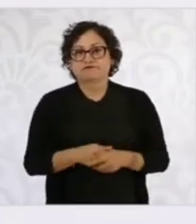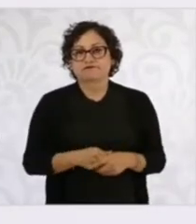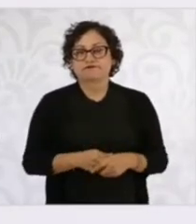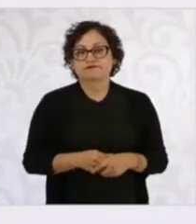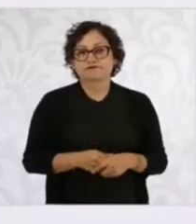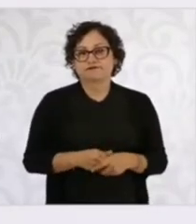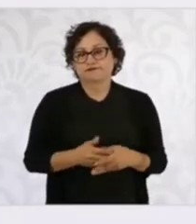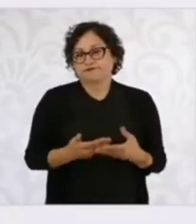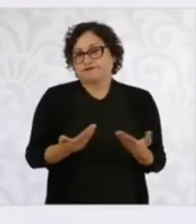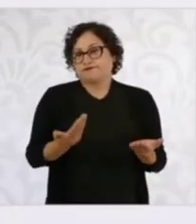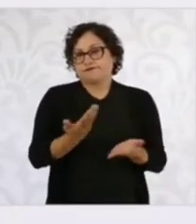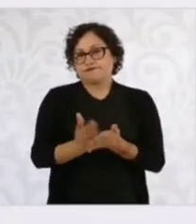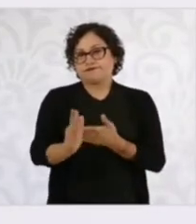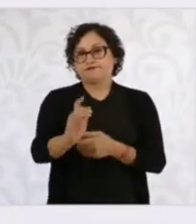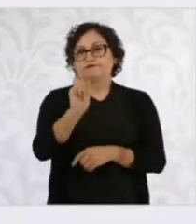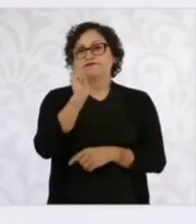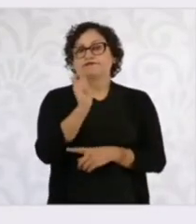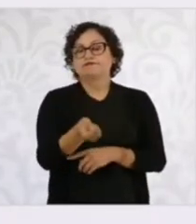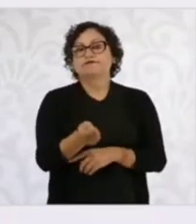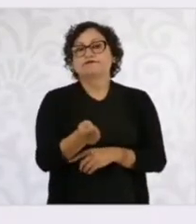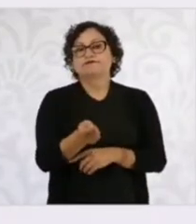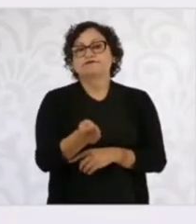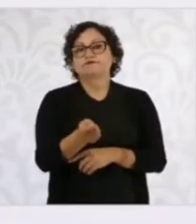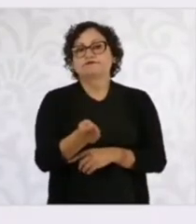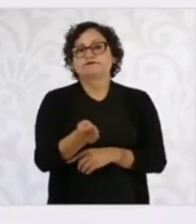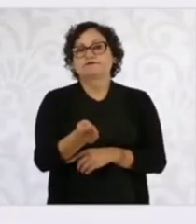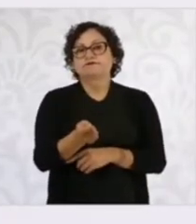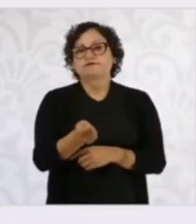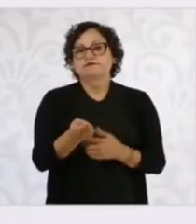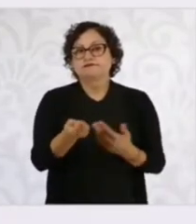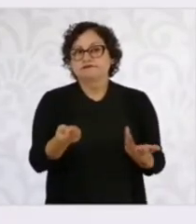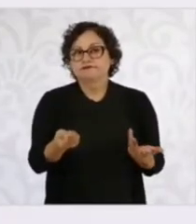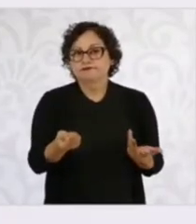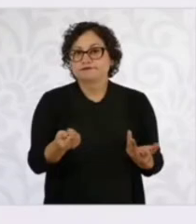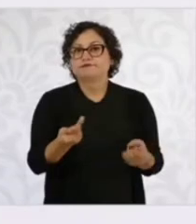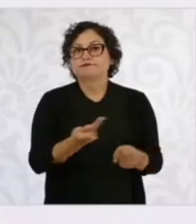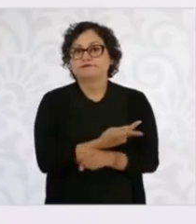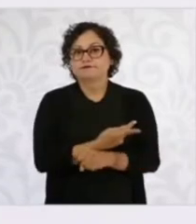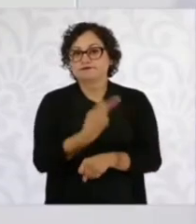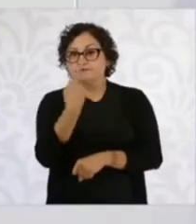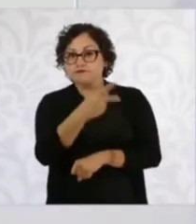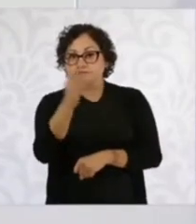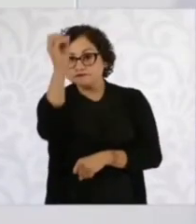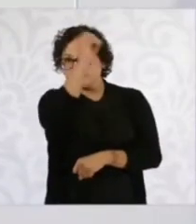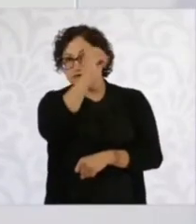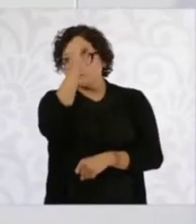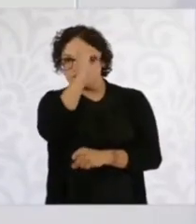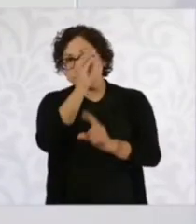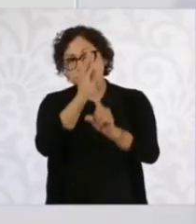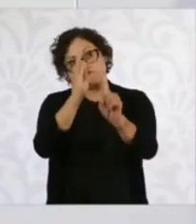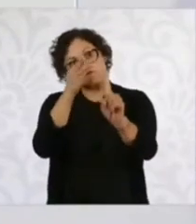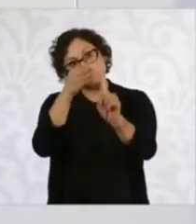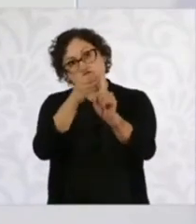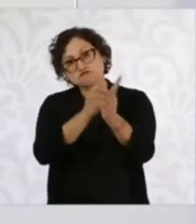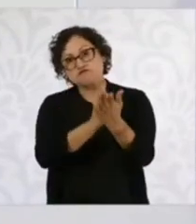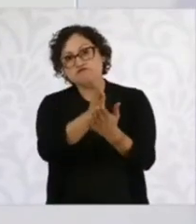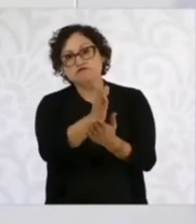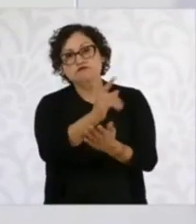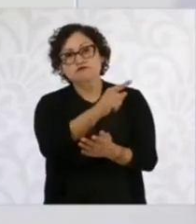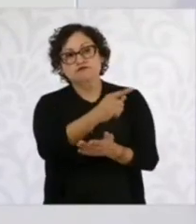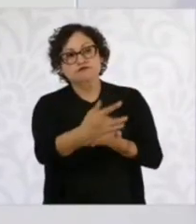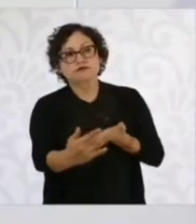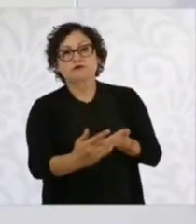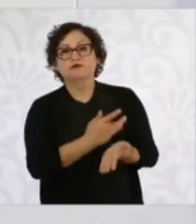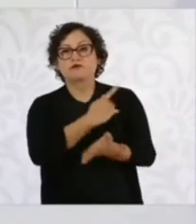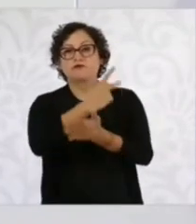que además ni siquiera se deciden si están de acuerdo o no con los programas sociales.